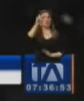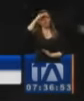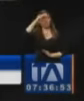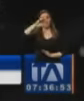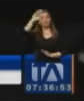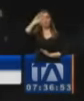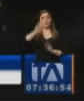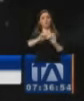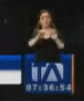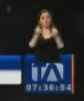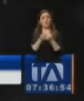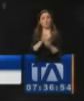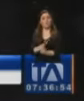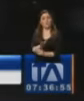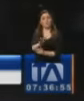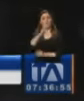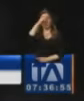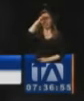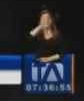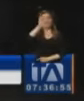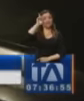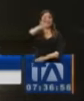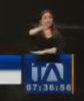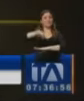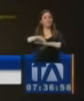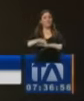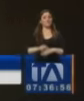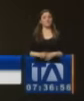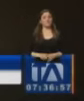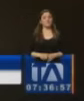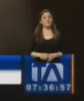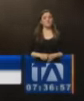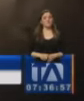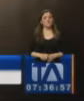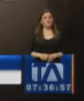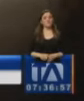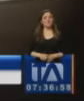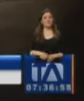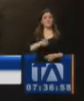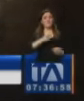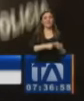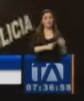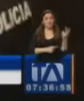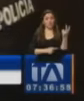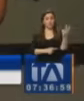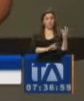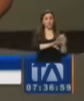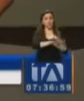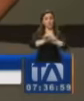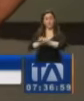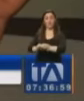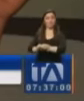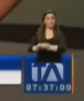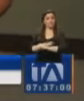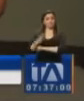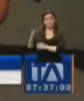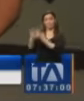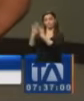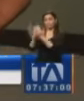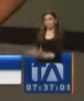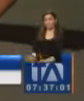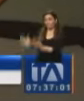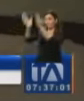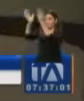gendarmes de las unidades especiales de la Policía Nacional. Hasta el momento, solo en la capital hay 12 detenidos que fueron llevados a la unidad